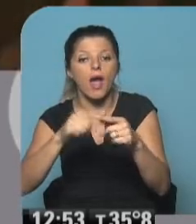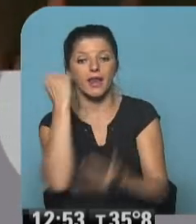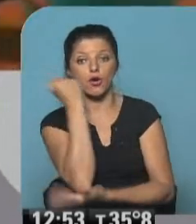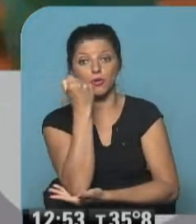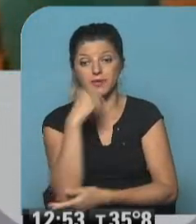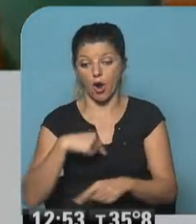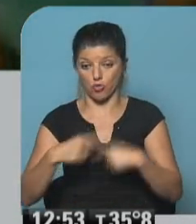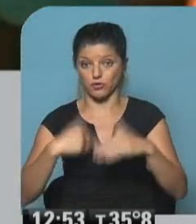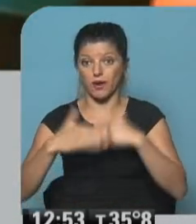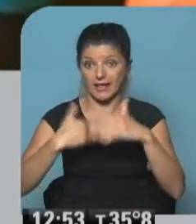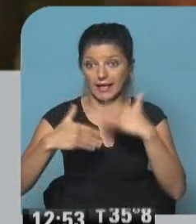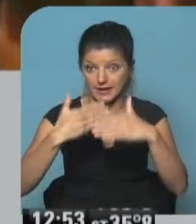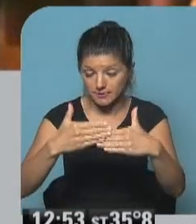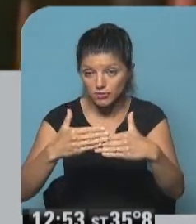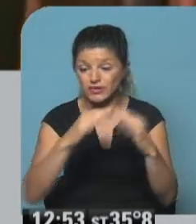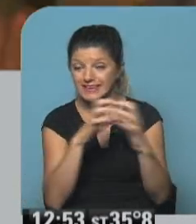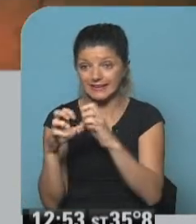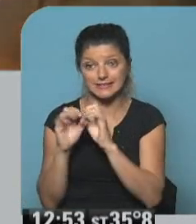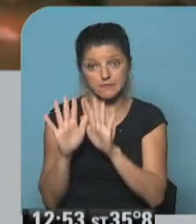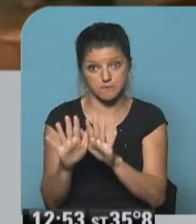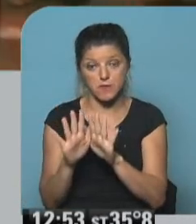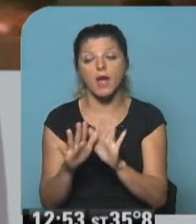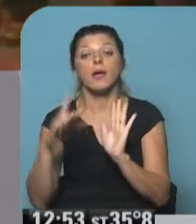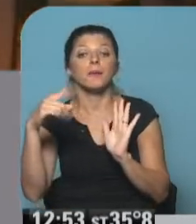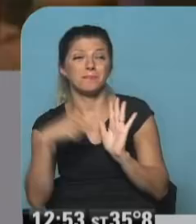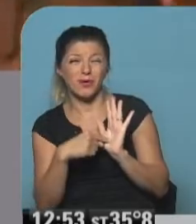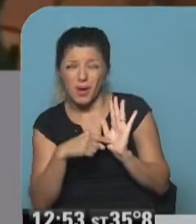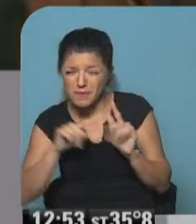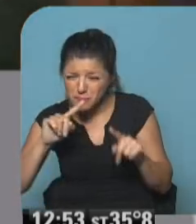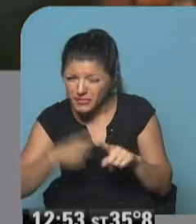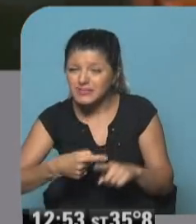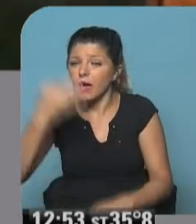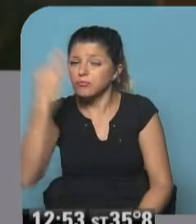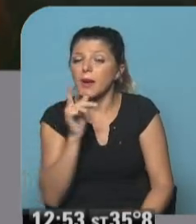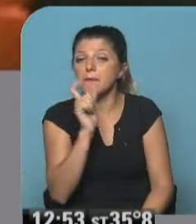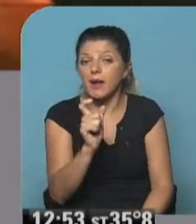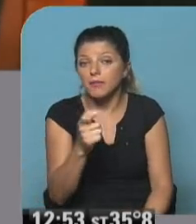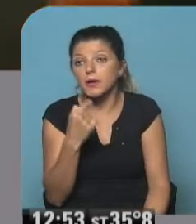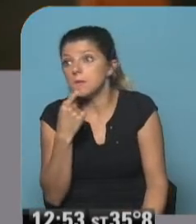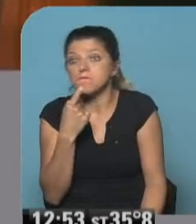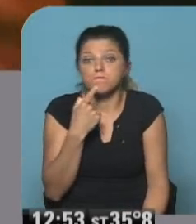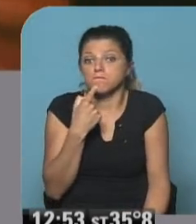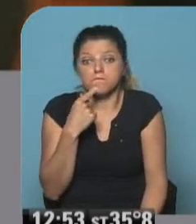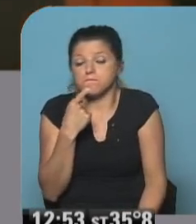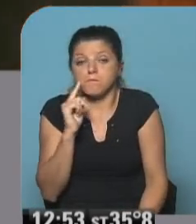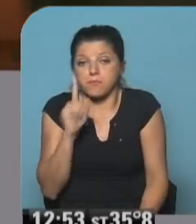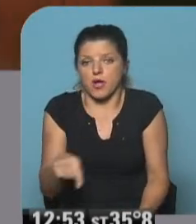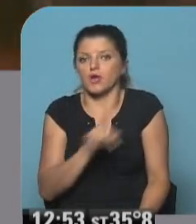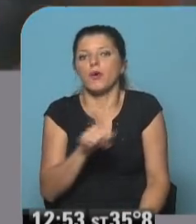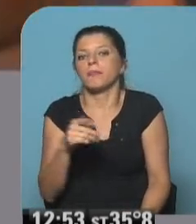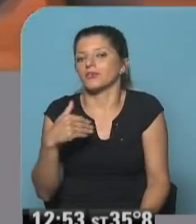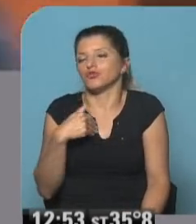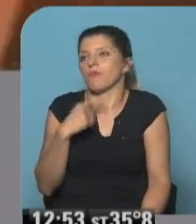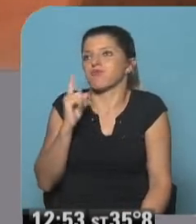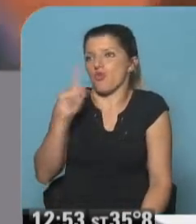lograr reciclar de alguna manera esta crisis, pero en términos políticos creo que la palabra realmente es incertidumbre, y no por cubrir la propia